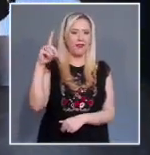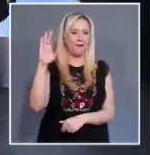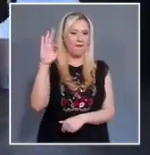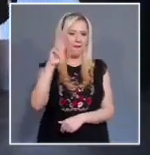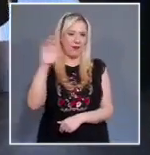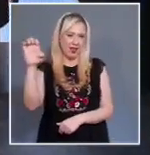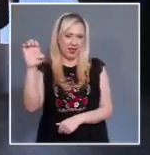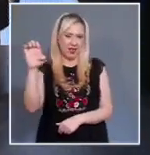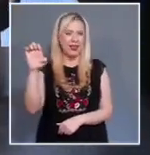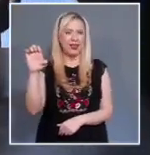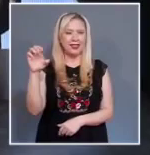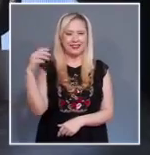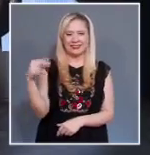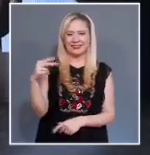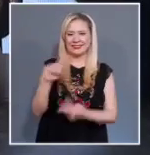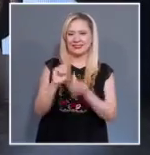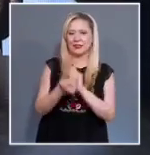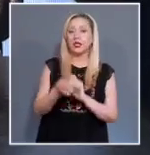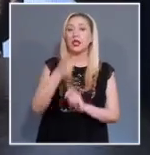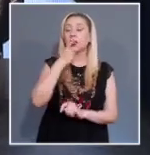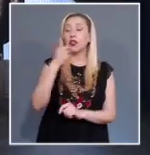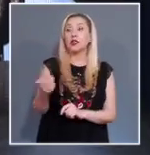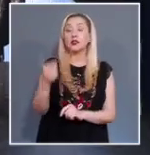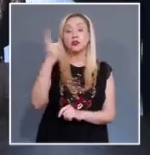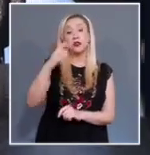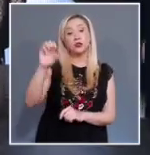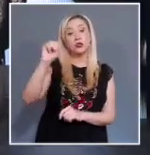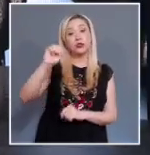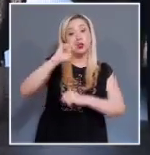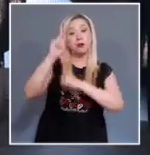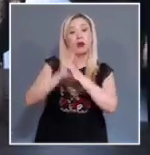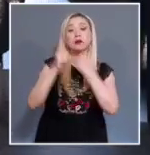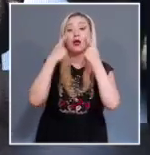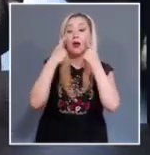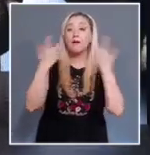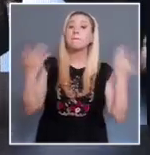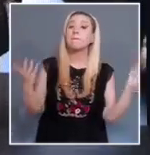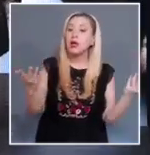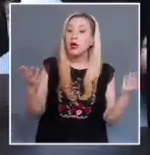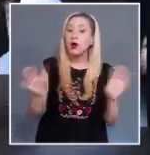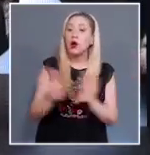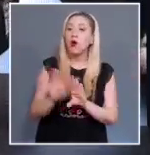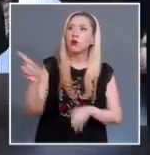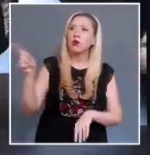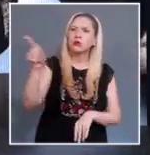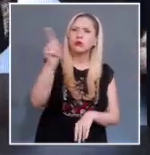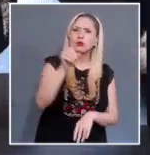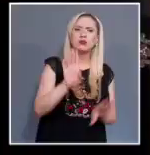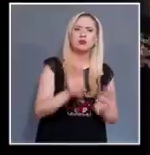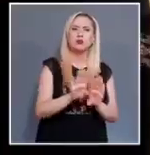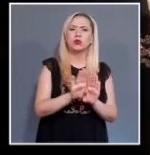las acciones de 160 países para combatir las nuevas formas de esclavitud.